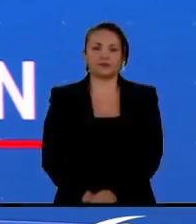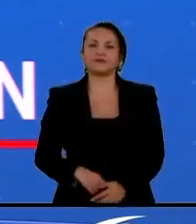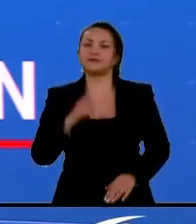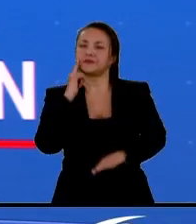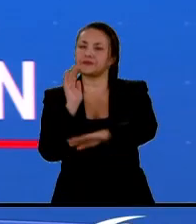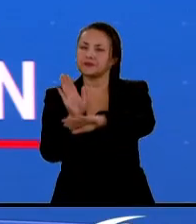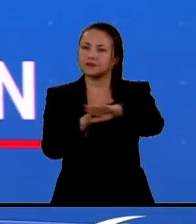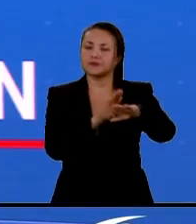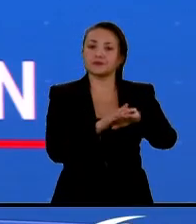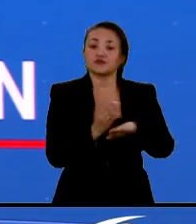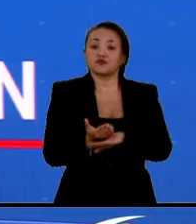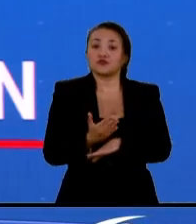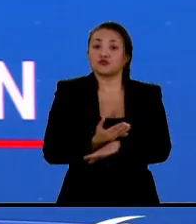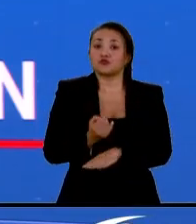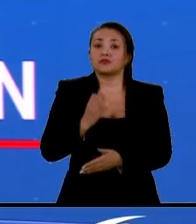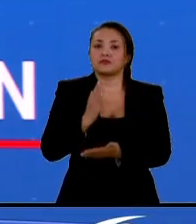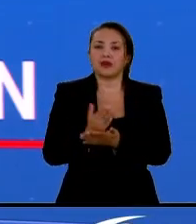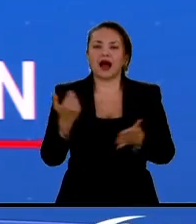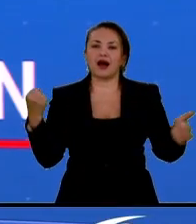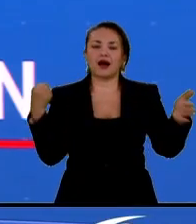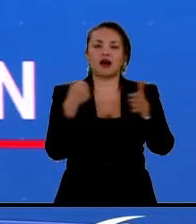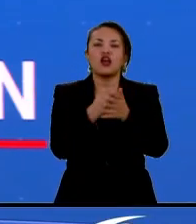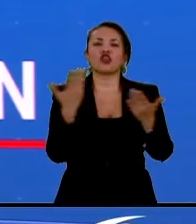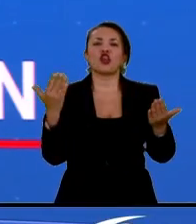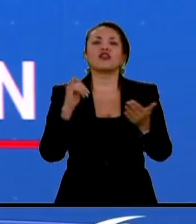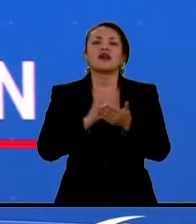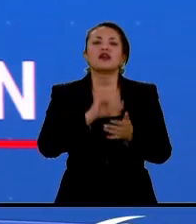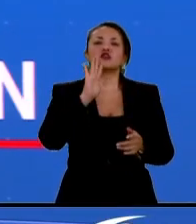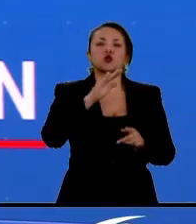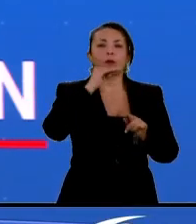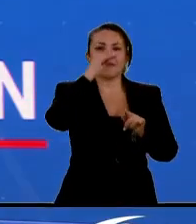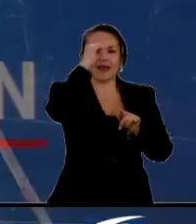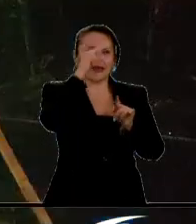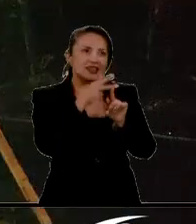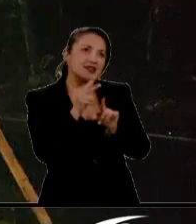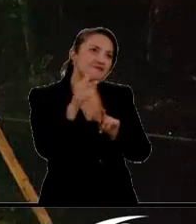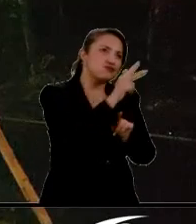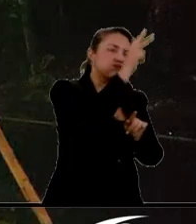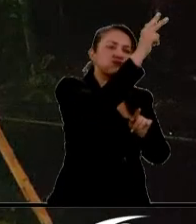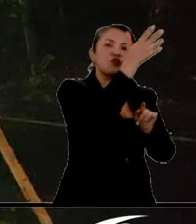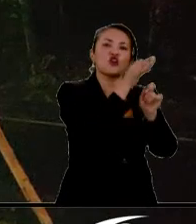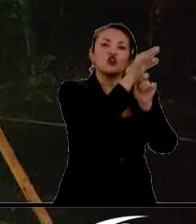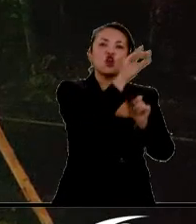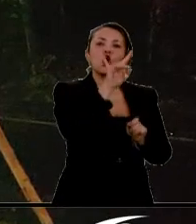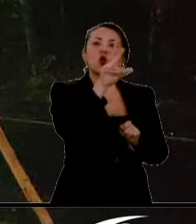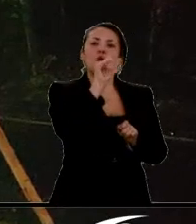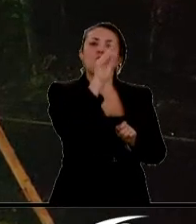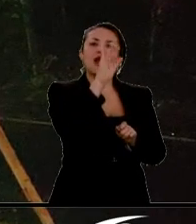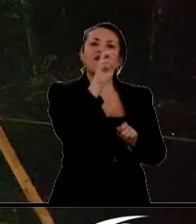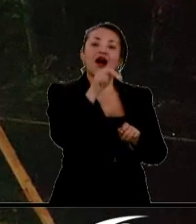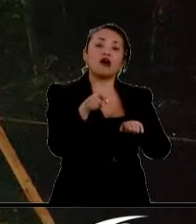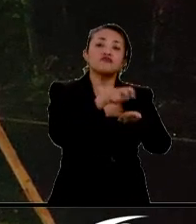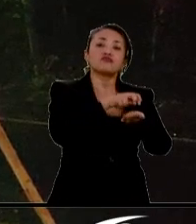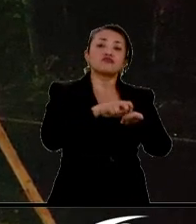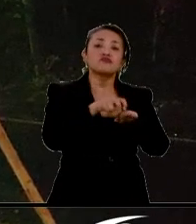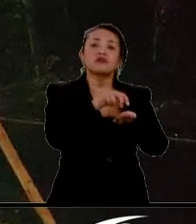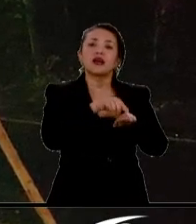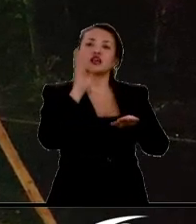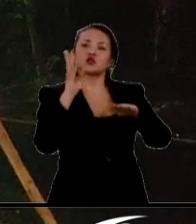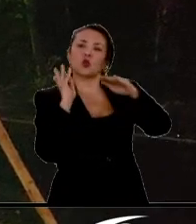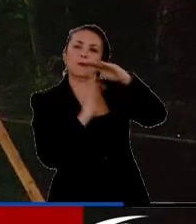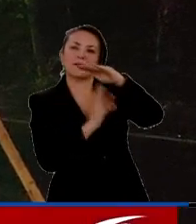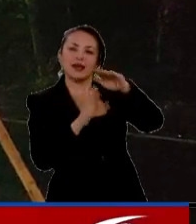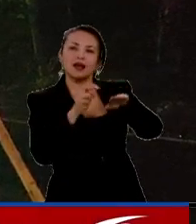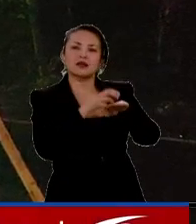Mucha atención, que se acaba de presentar un accidente en la vía que conecta Medellín con Urabá. Un bus que transportaba migrantes se volcó entre Dabeiba